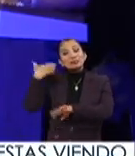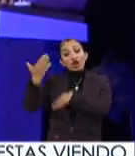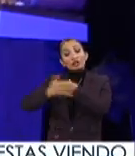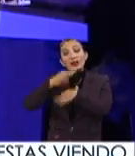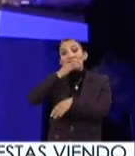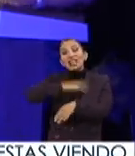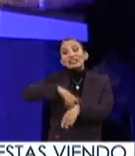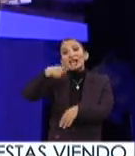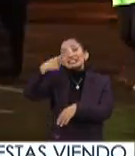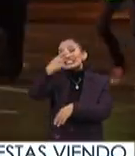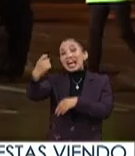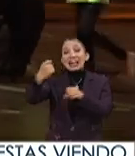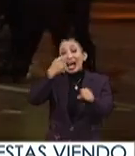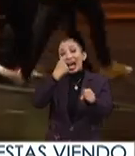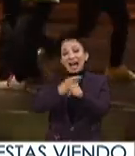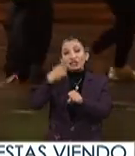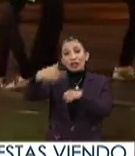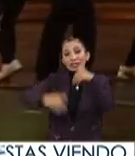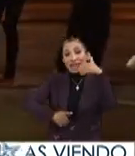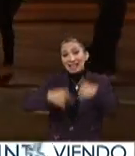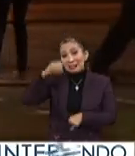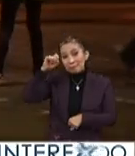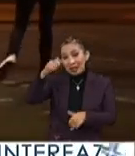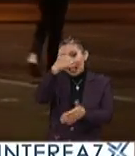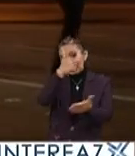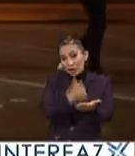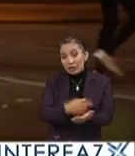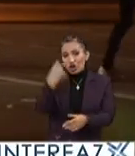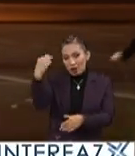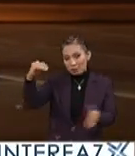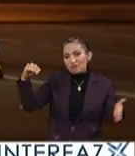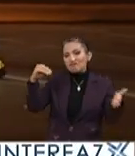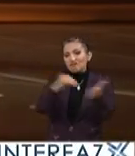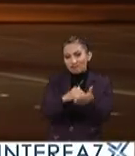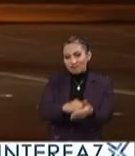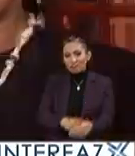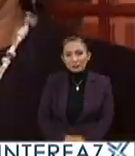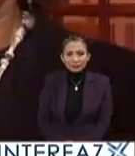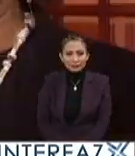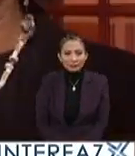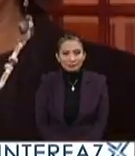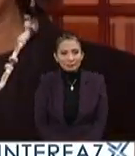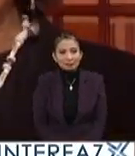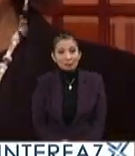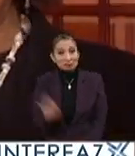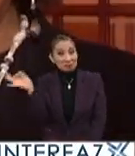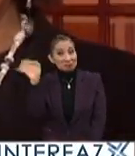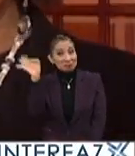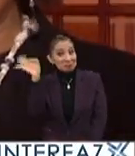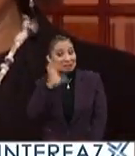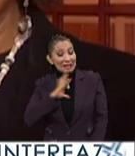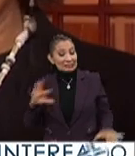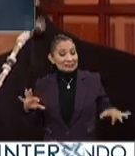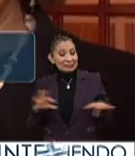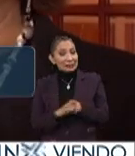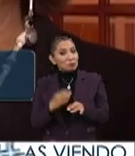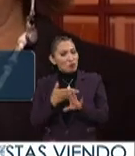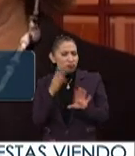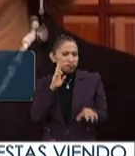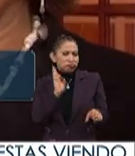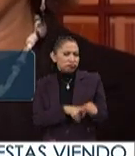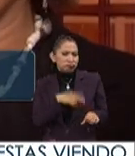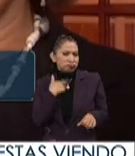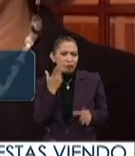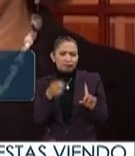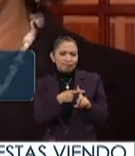del festejo de los 100 años del Teatro de la Ciudad que lleva su mismo nombre. De tal suerte que hay una alianza muy